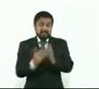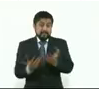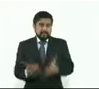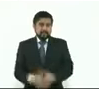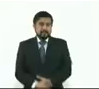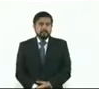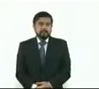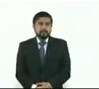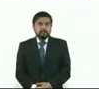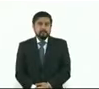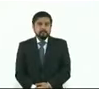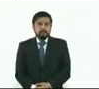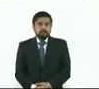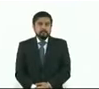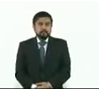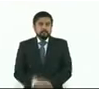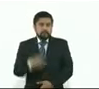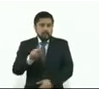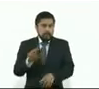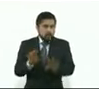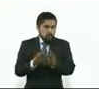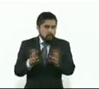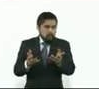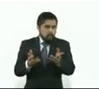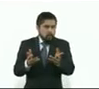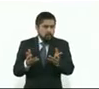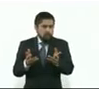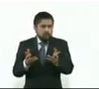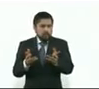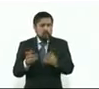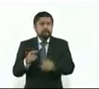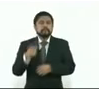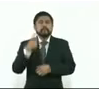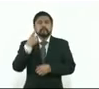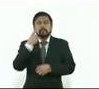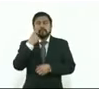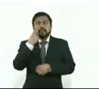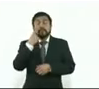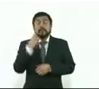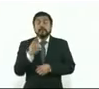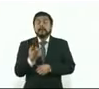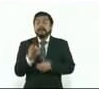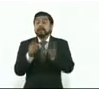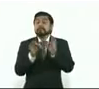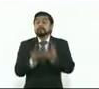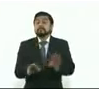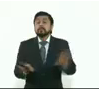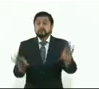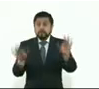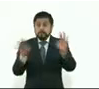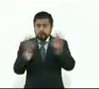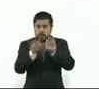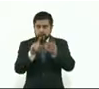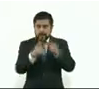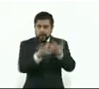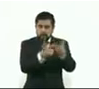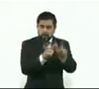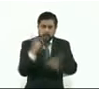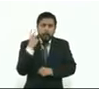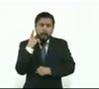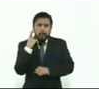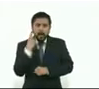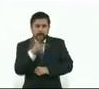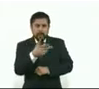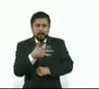con ellos. Sí, y a ver, hay algo muy importante, que los partidos políticos